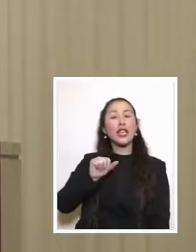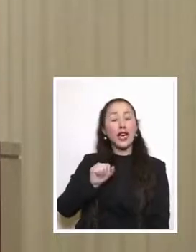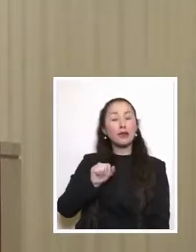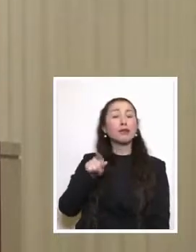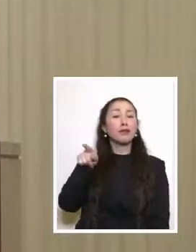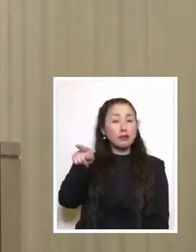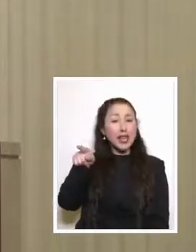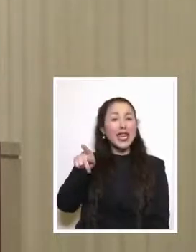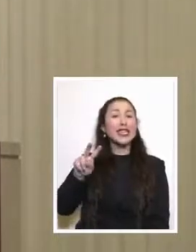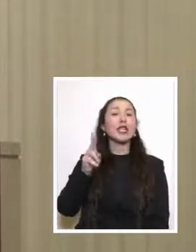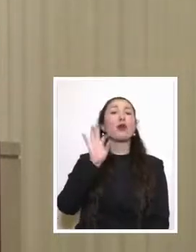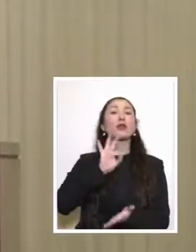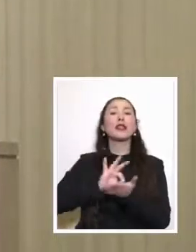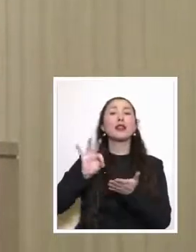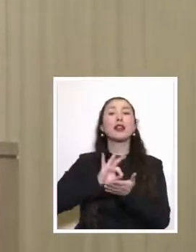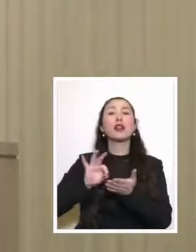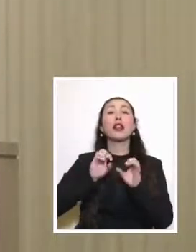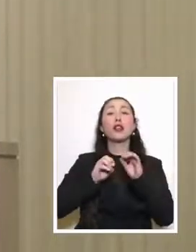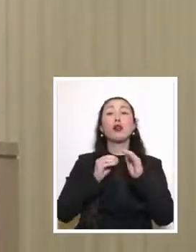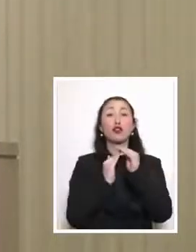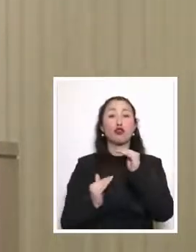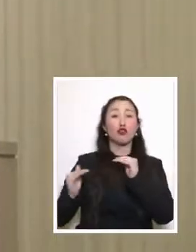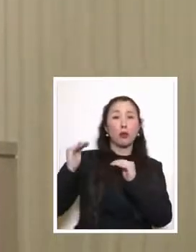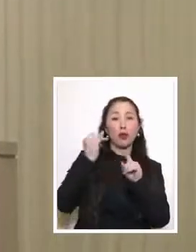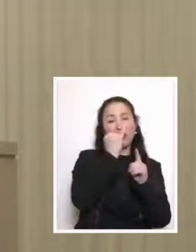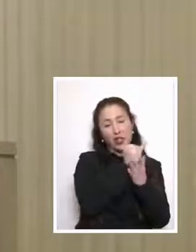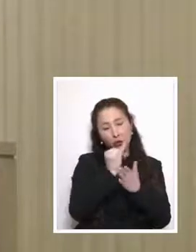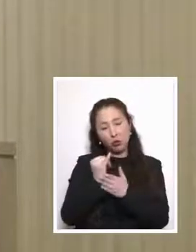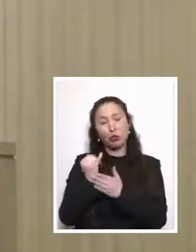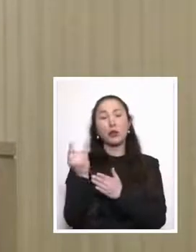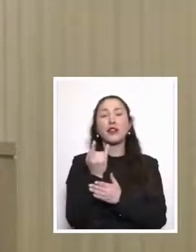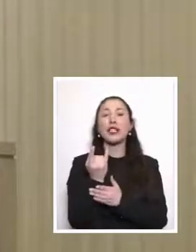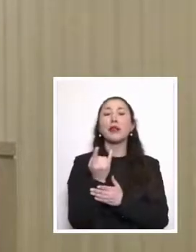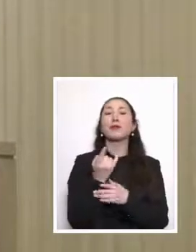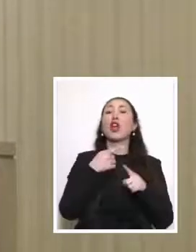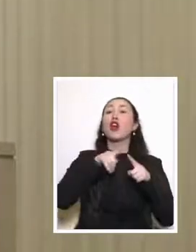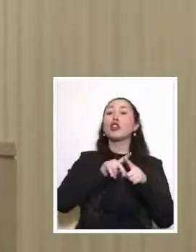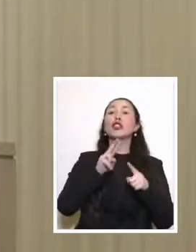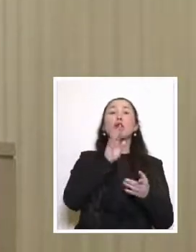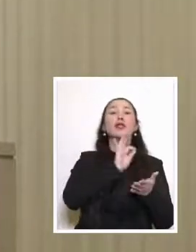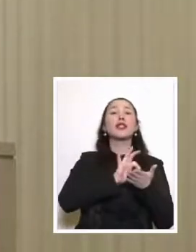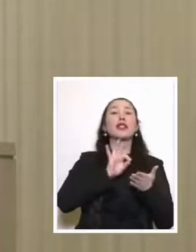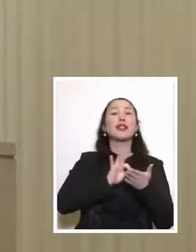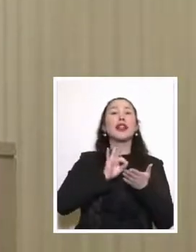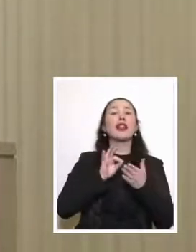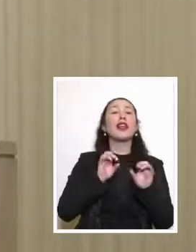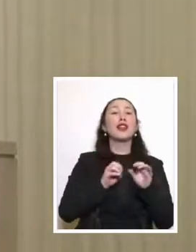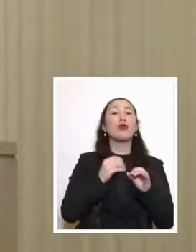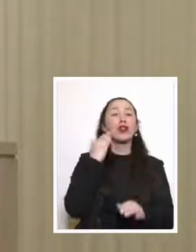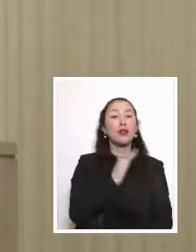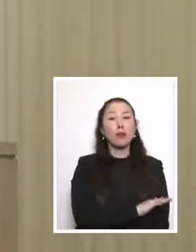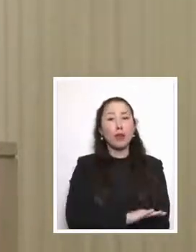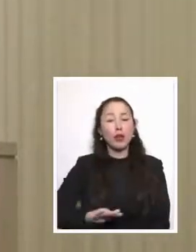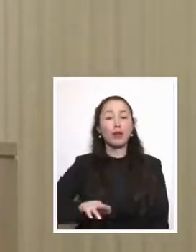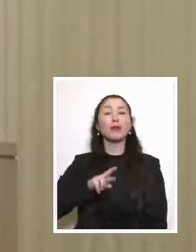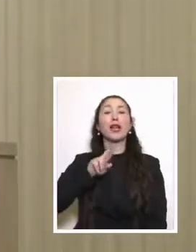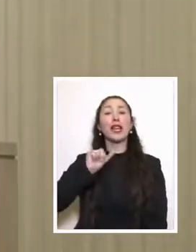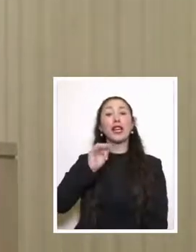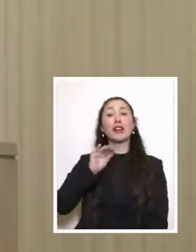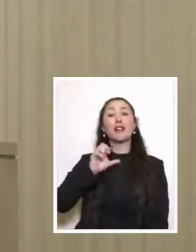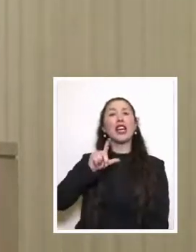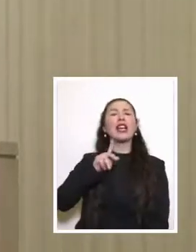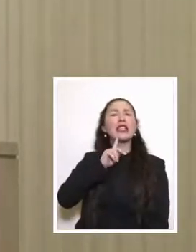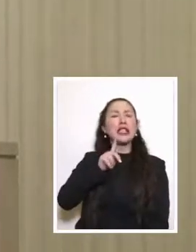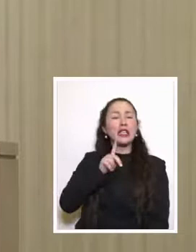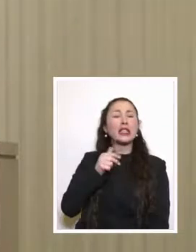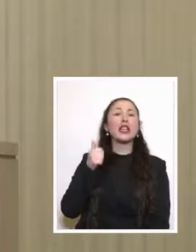Huencho, subsecretaria de Educación Superior, señora María Isabel Díaz, subsecretaria de Educación Parvularia, señor Rafael Gómez, director